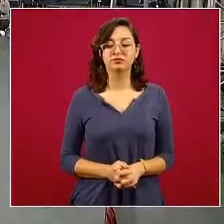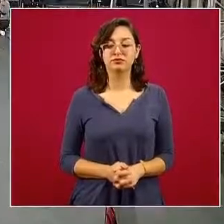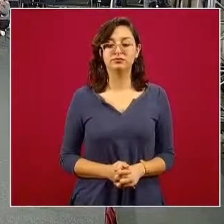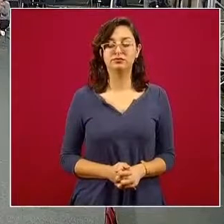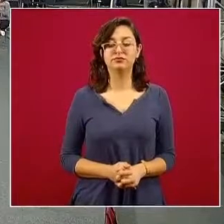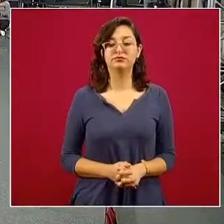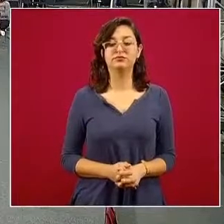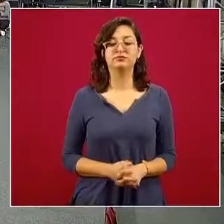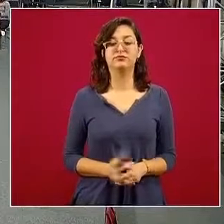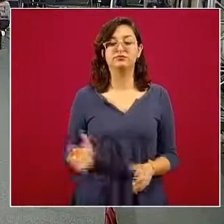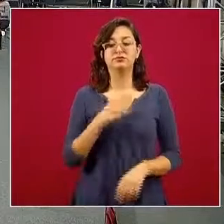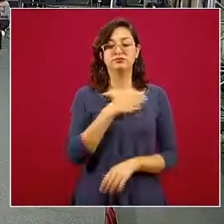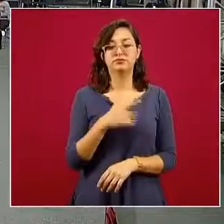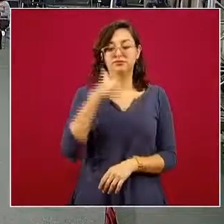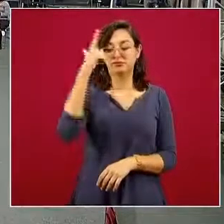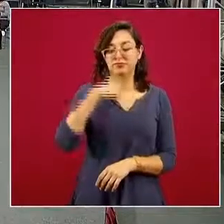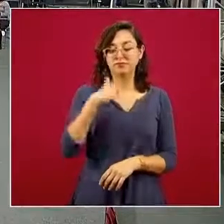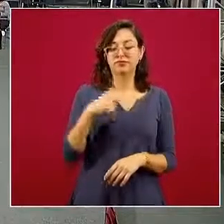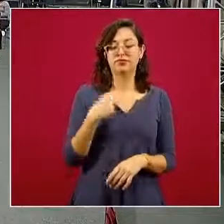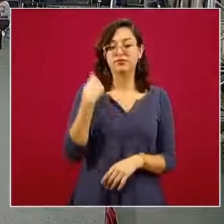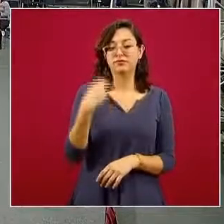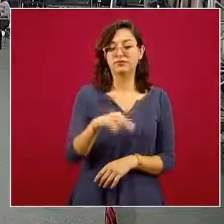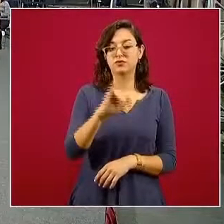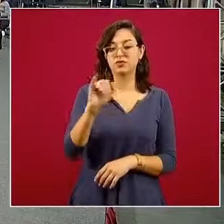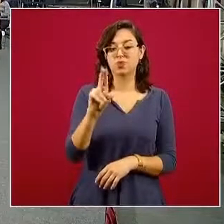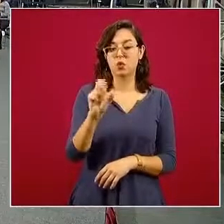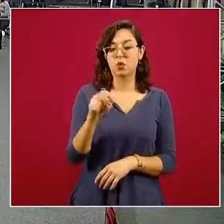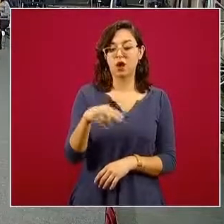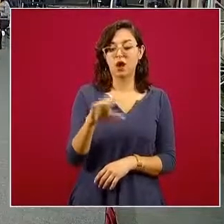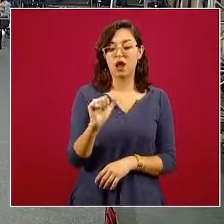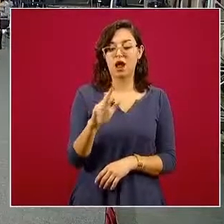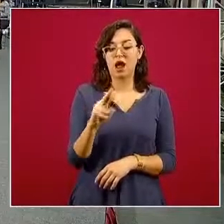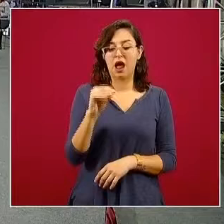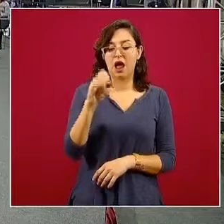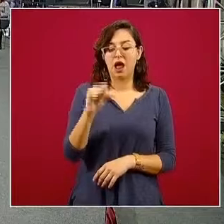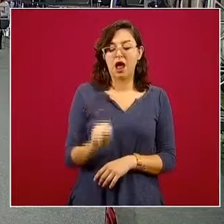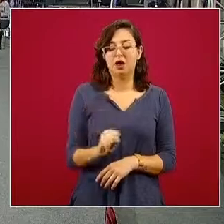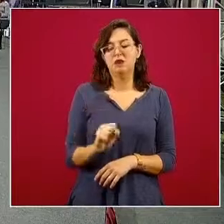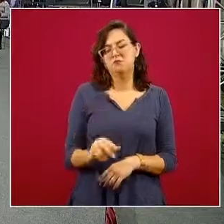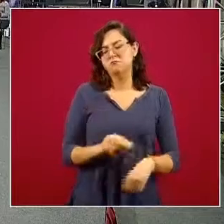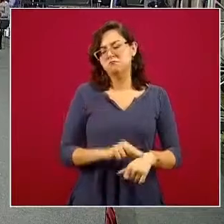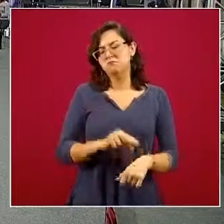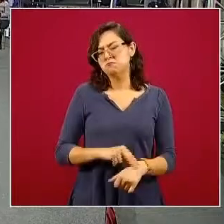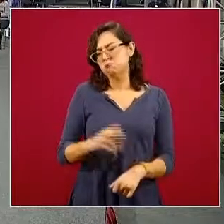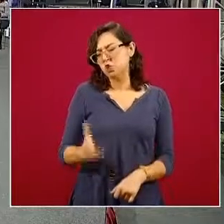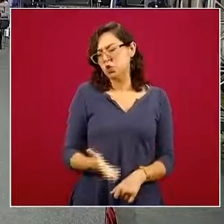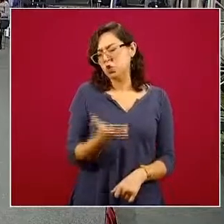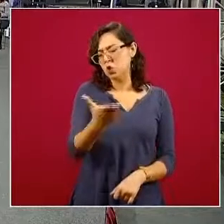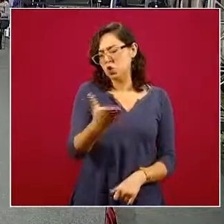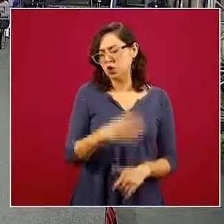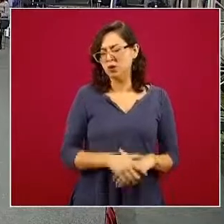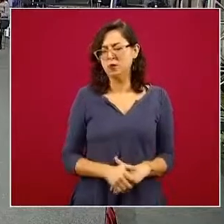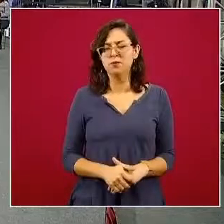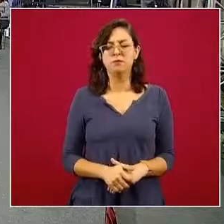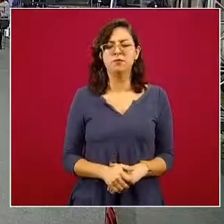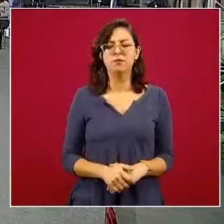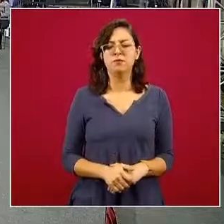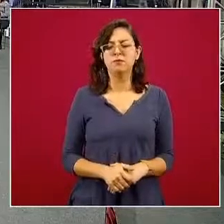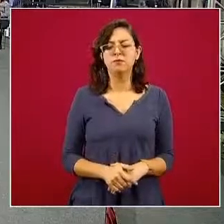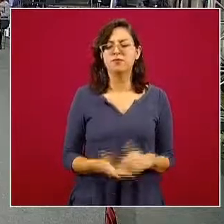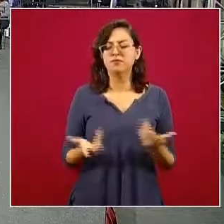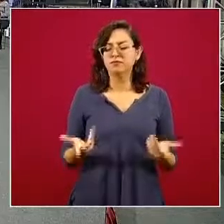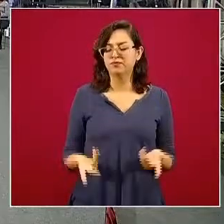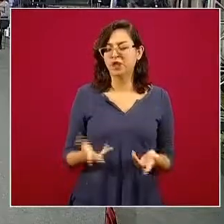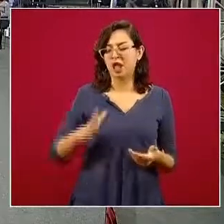Bueno, sí, buenas noches, doctor. Juan Carlos Machorro, reportero. Doctor, usted mencionó hace unos días que es muy significativa la falta